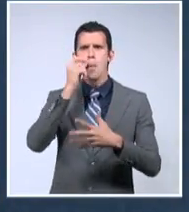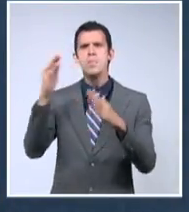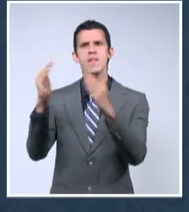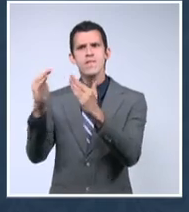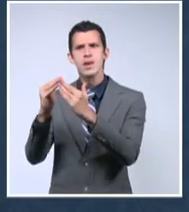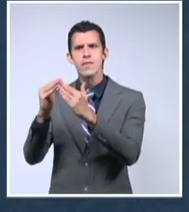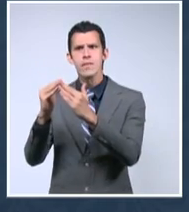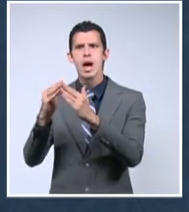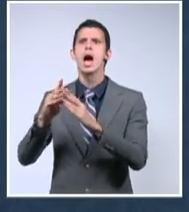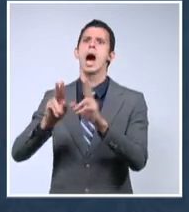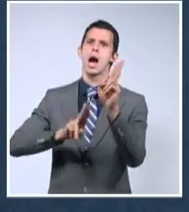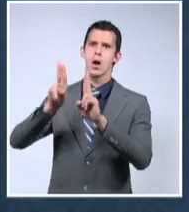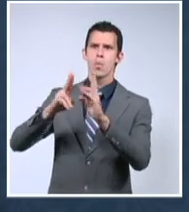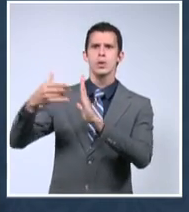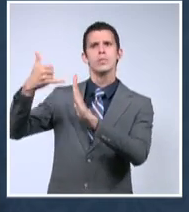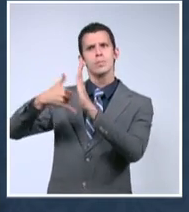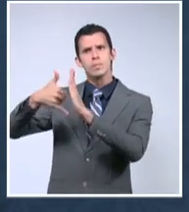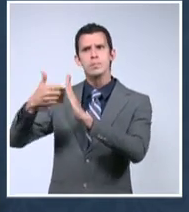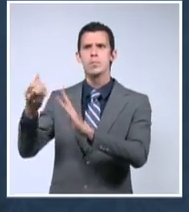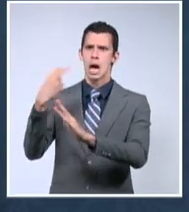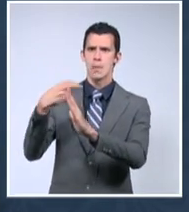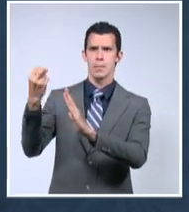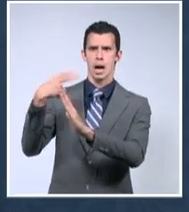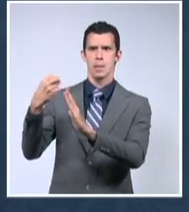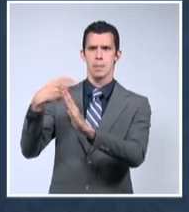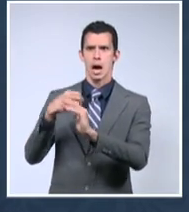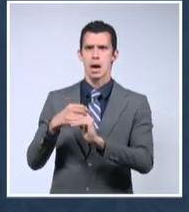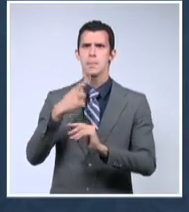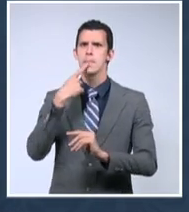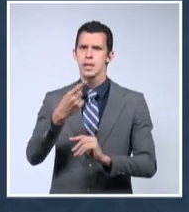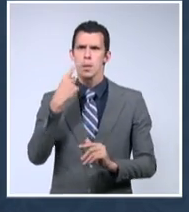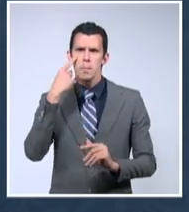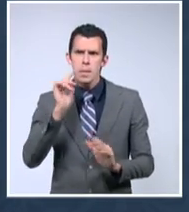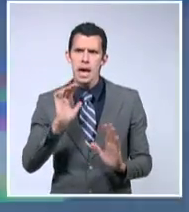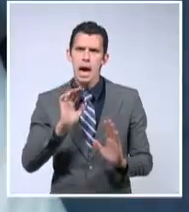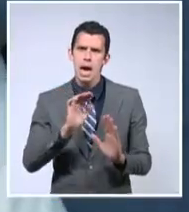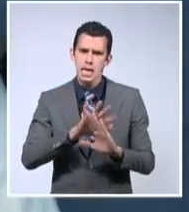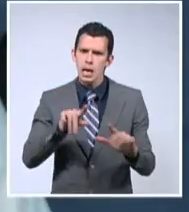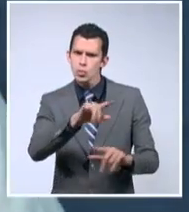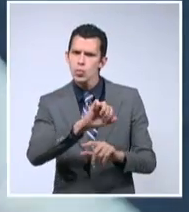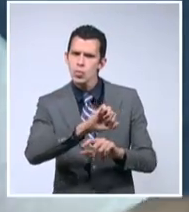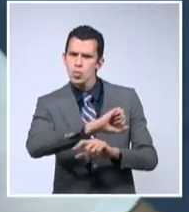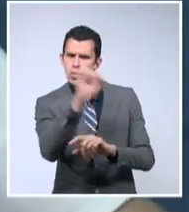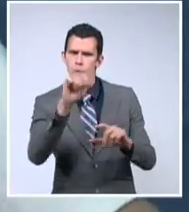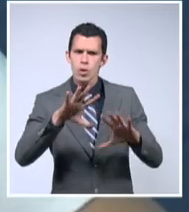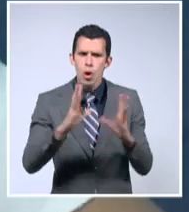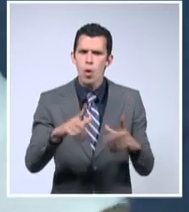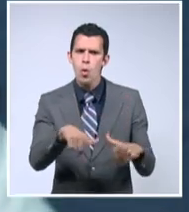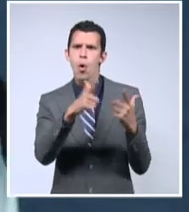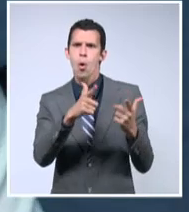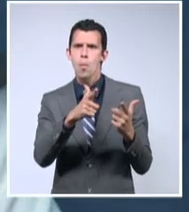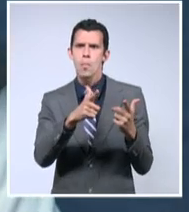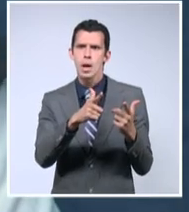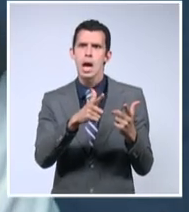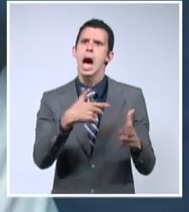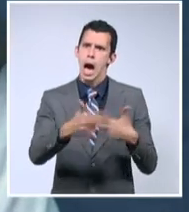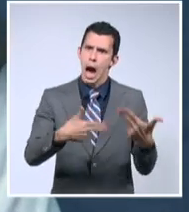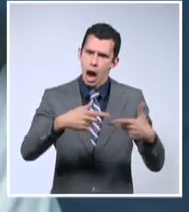todo salía bien, él me iba a mandar más dinero, pero 100, 500 dólares, si eso salía mejor. Pero para eso tenía que darle candela a la